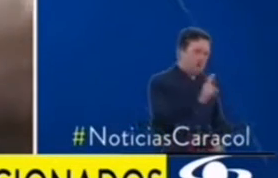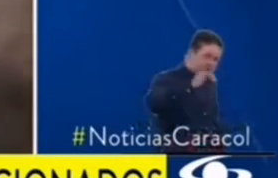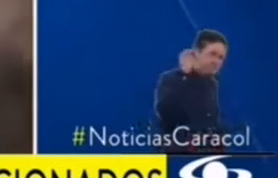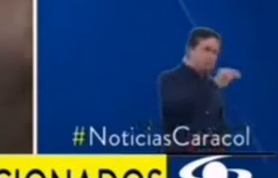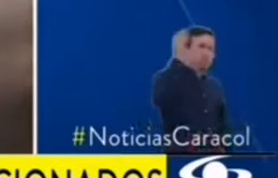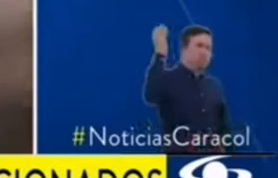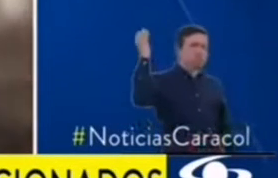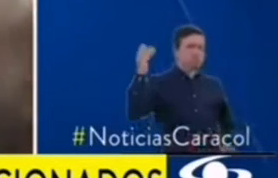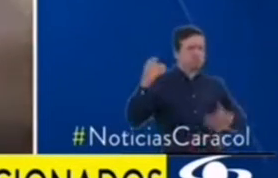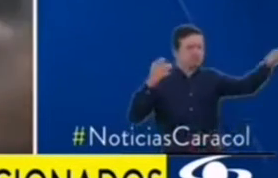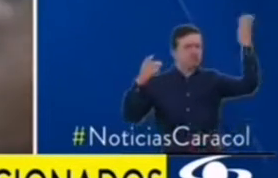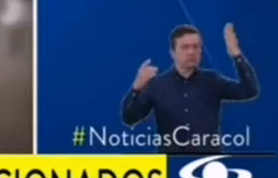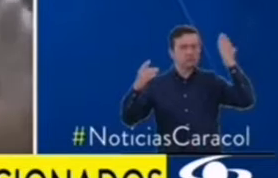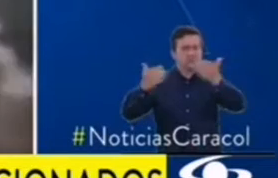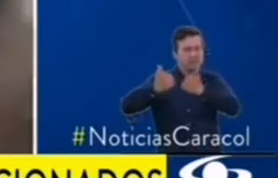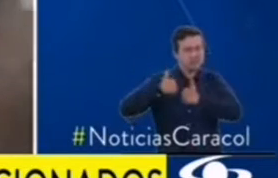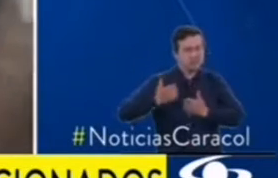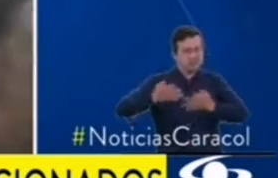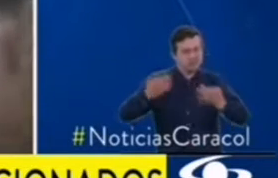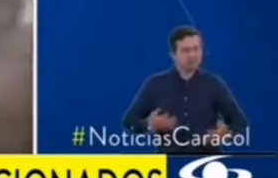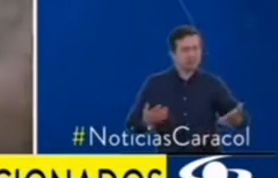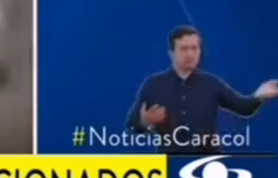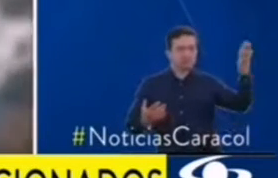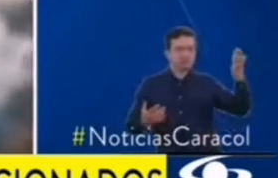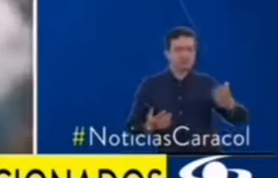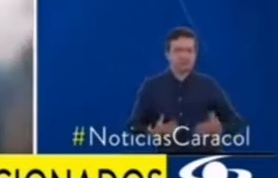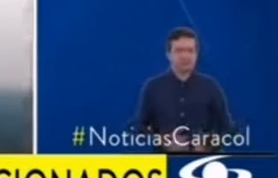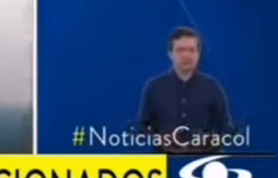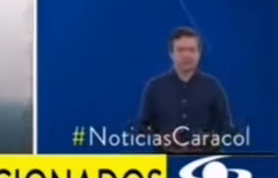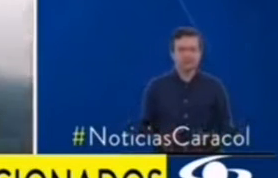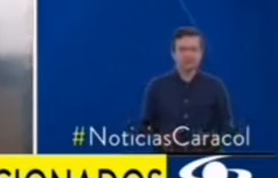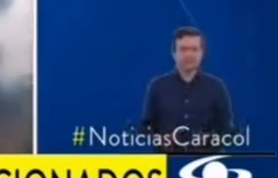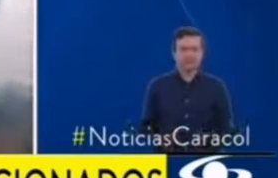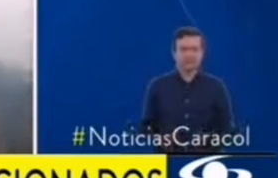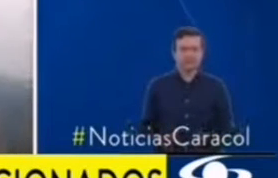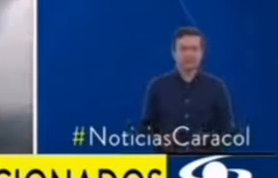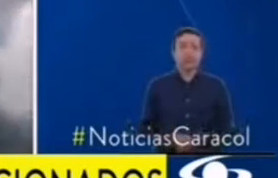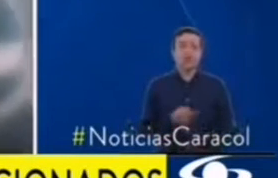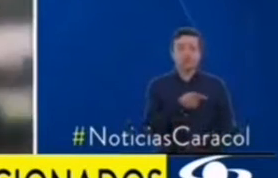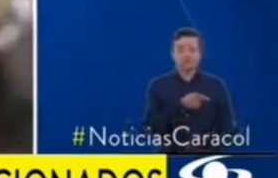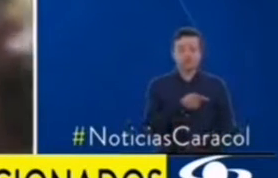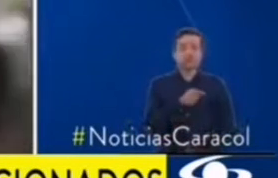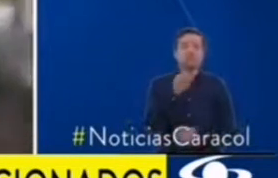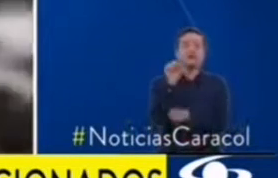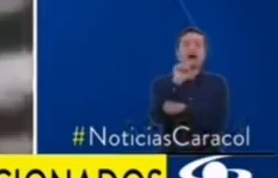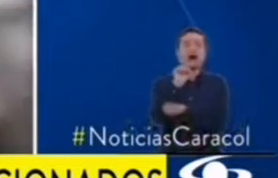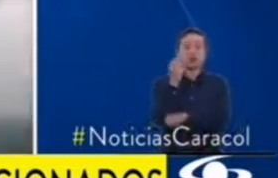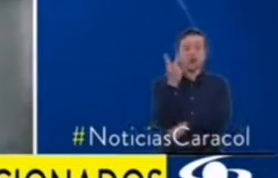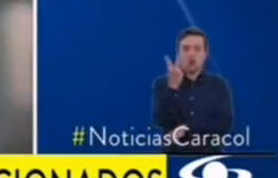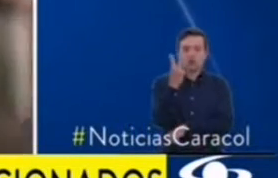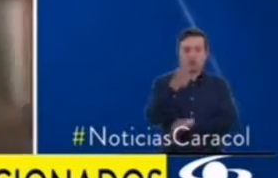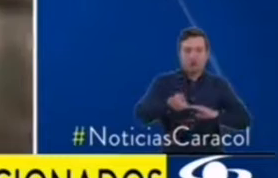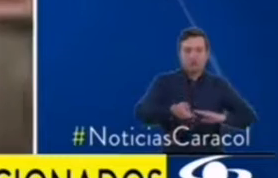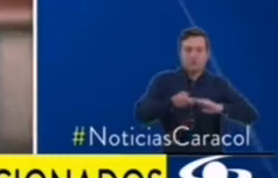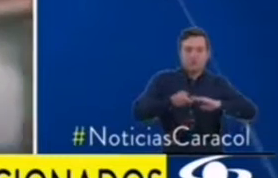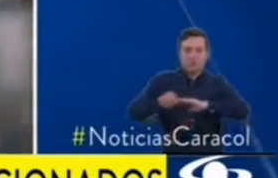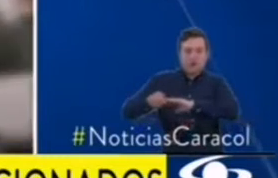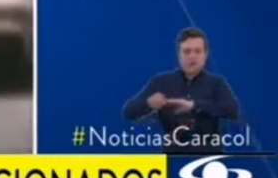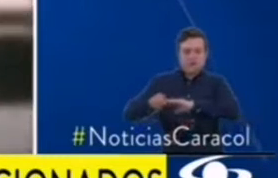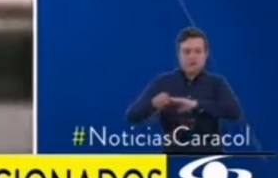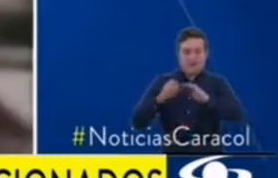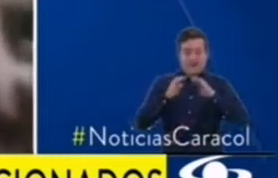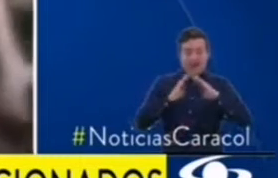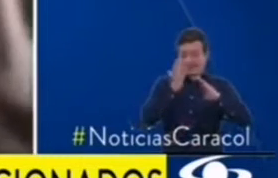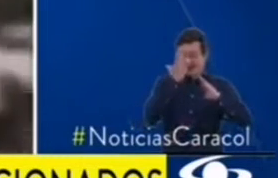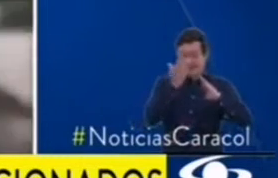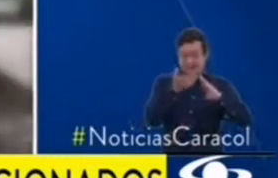recalcándole su irresponsabilidad en medio de las restricciones. Se inmovilizaron dos vehículos que se encontraban al frente de esta residencia.